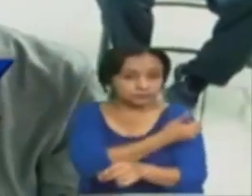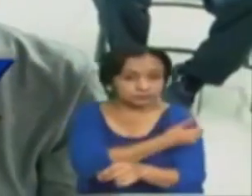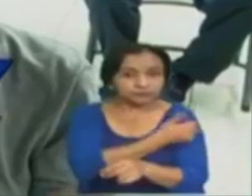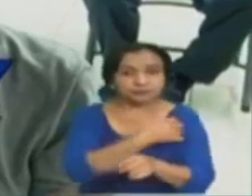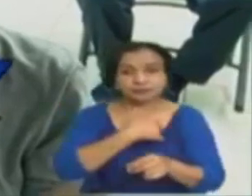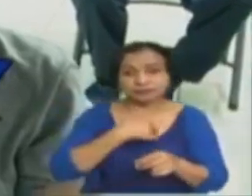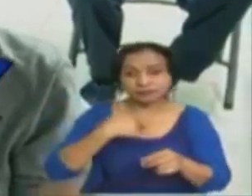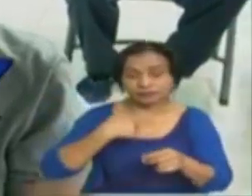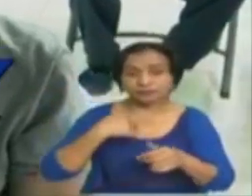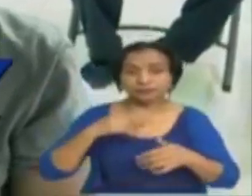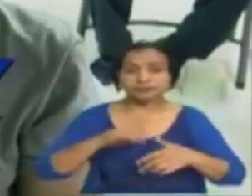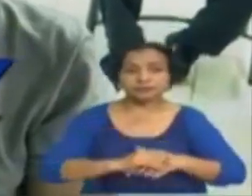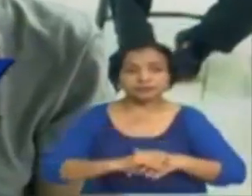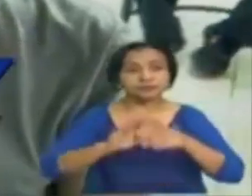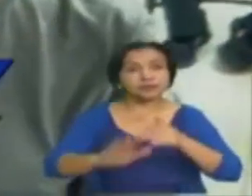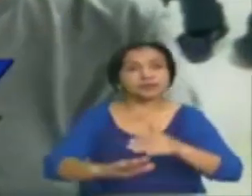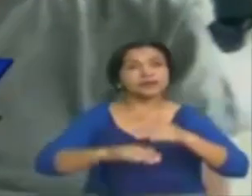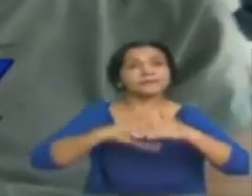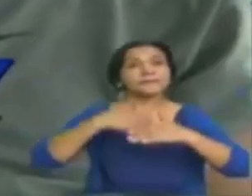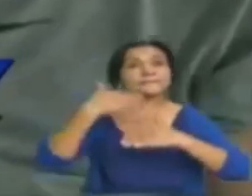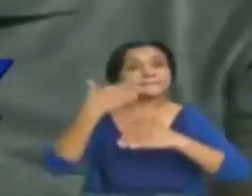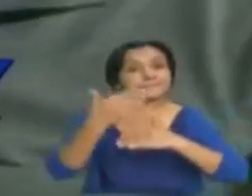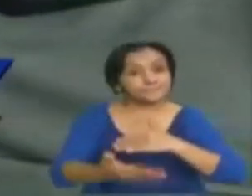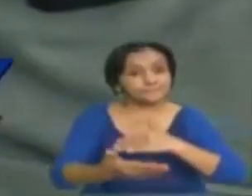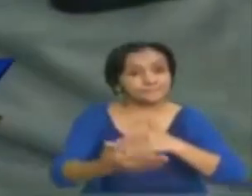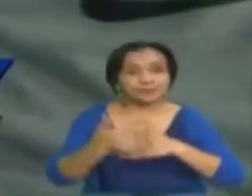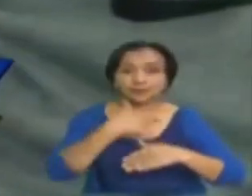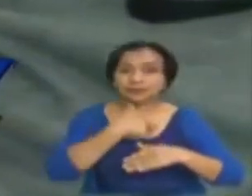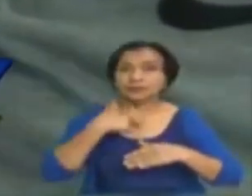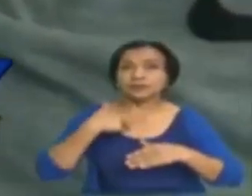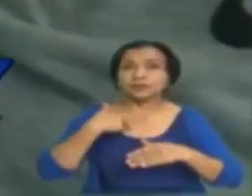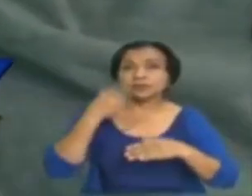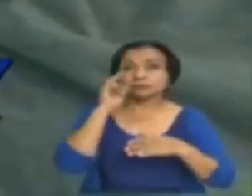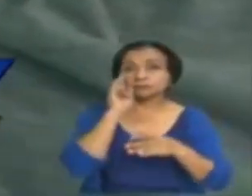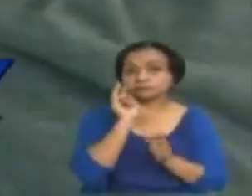recibir la inoculación. Para Noticias 12, Gabriela Solórzano.